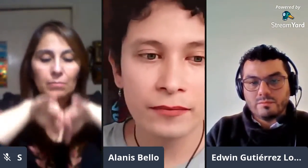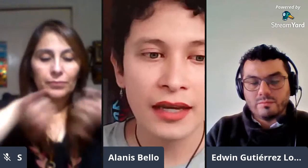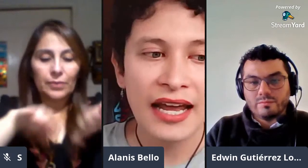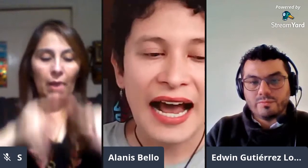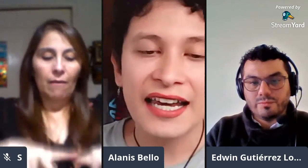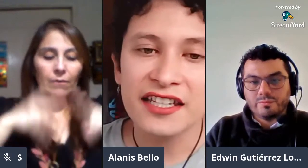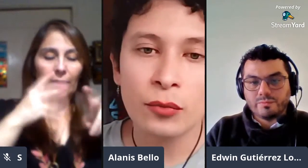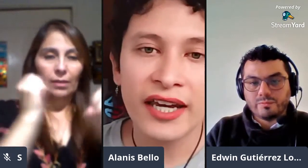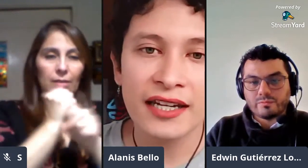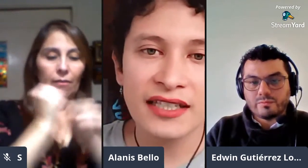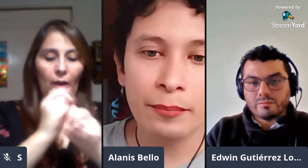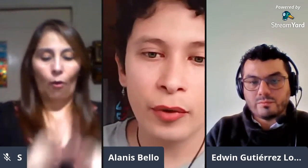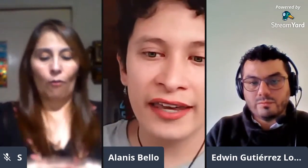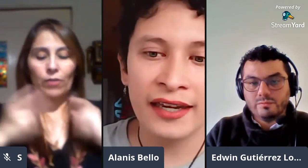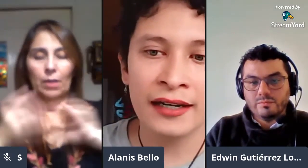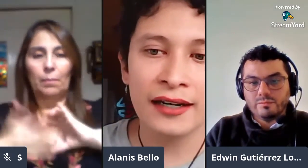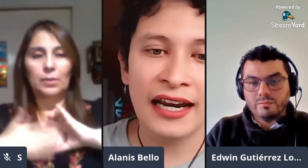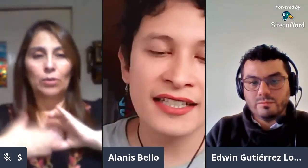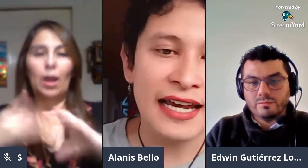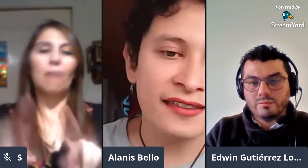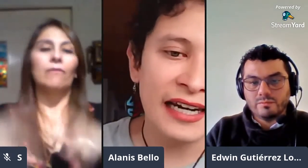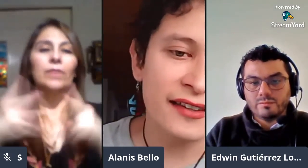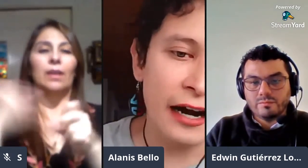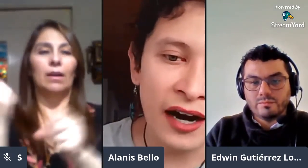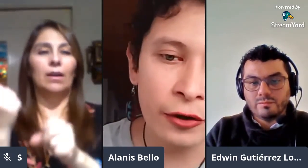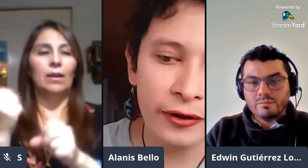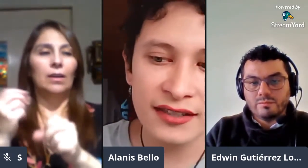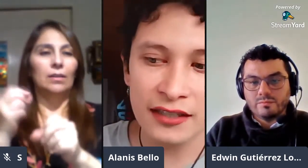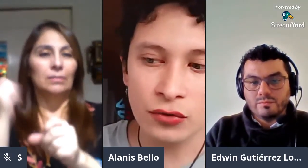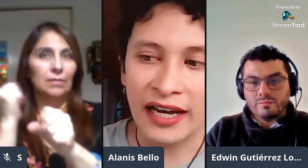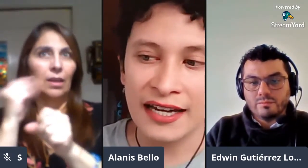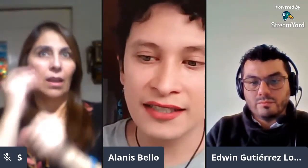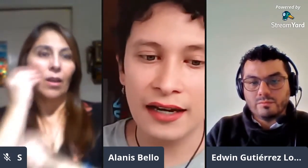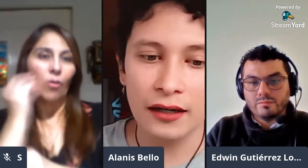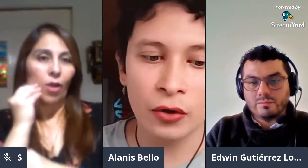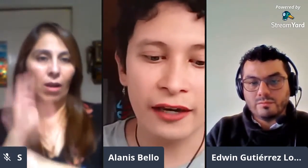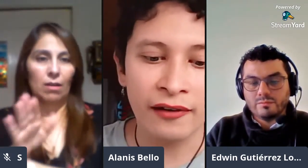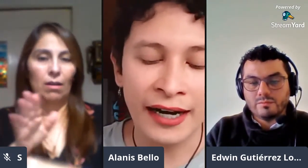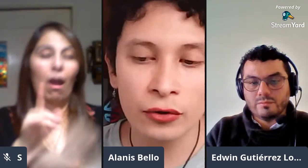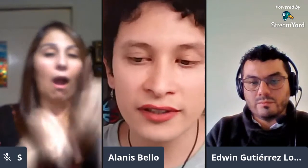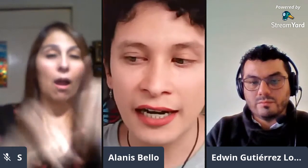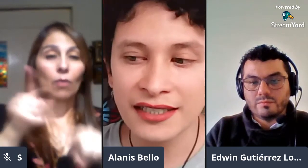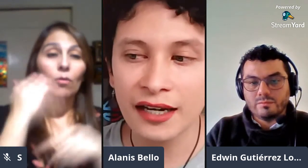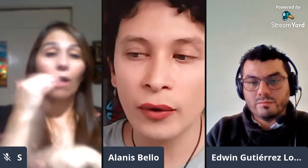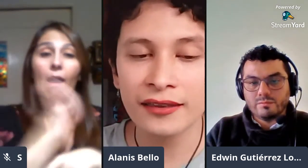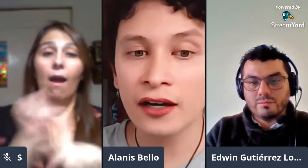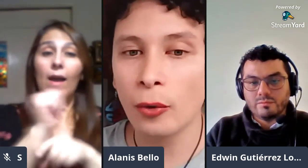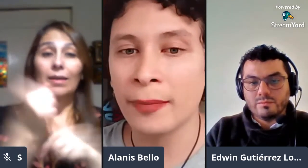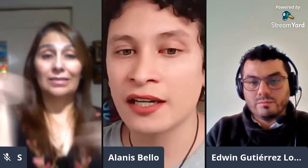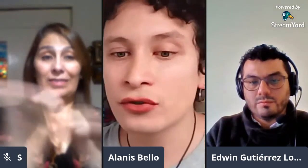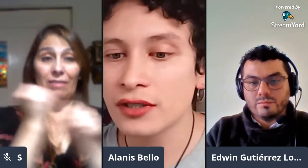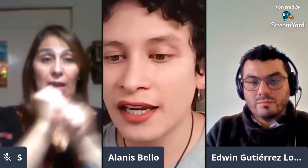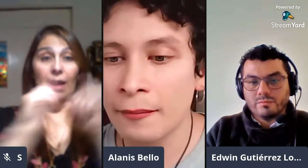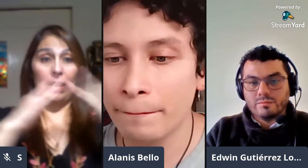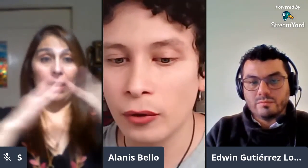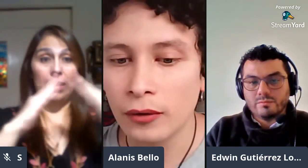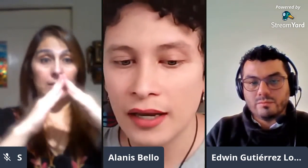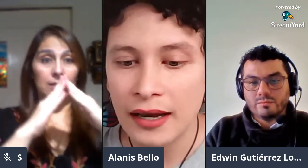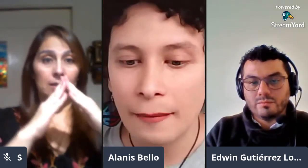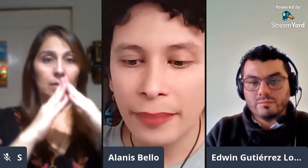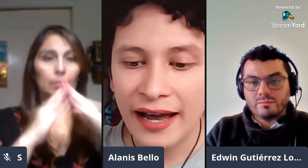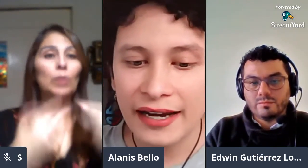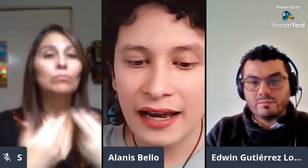laboral. Aquellas mujeres que pueden realizar teletrabajo desde su casa, lo que van a encontrar es que cuentan con menos